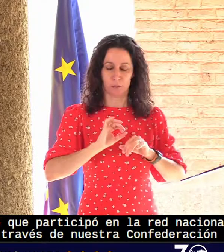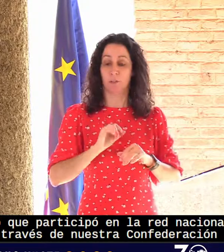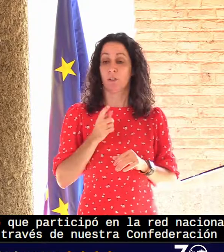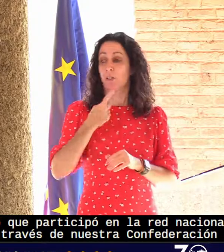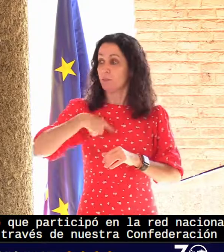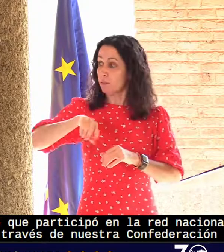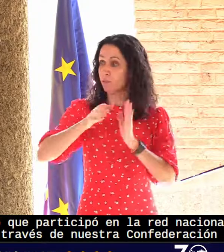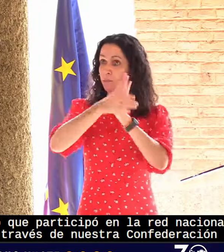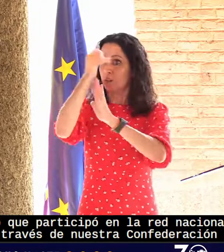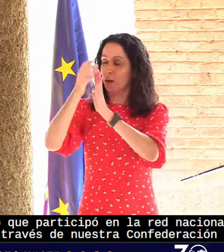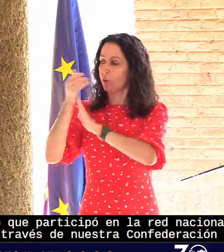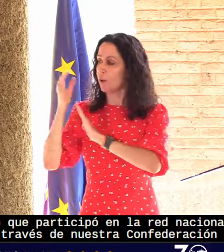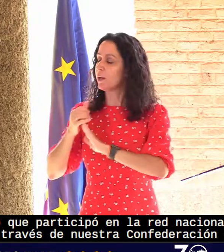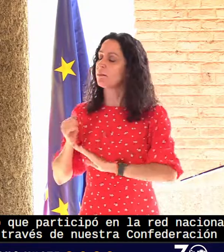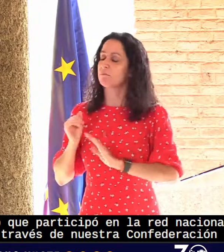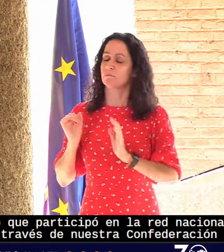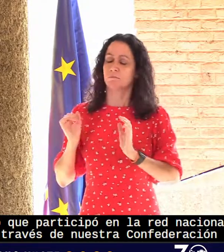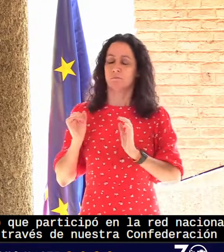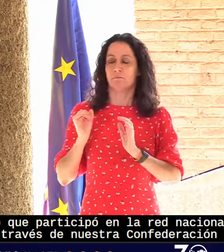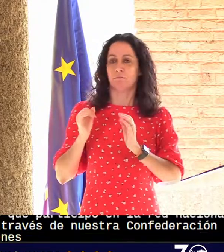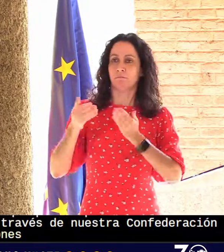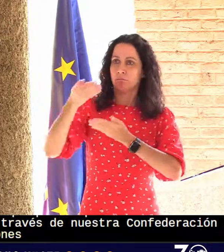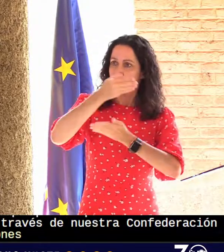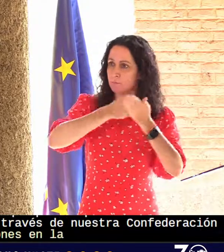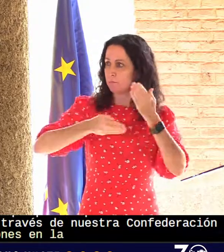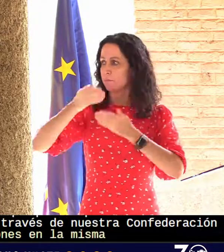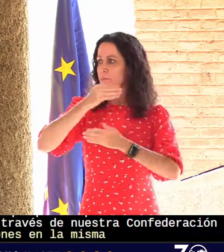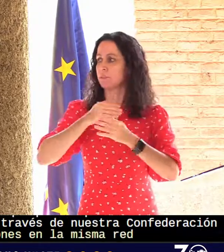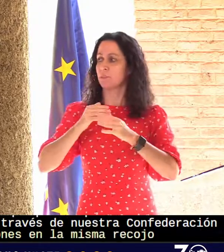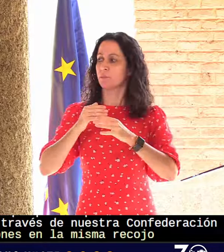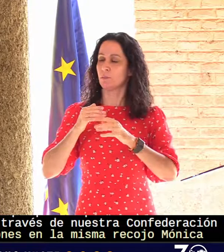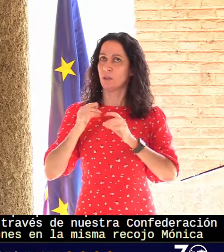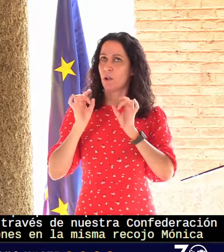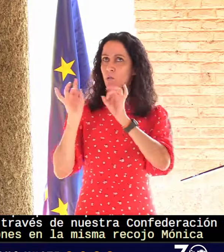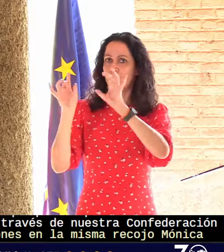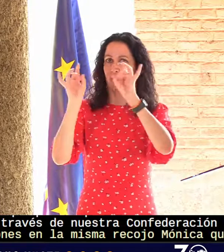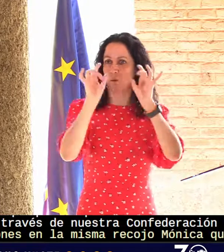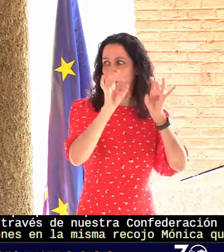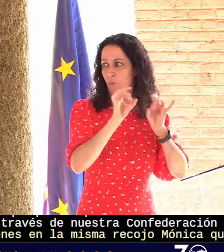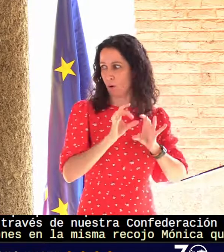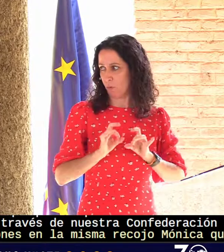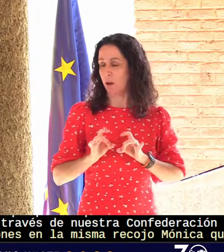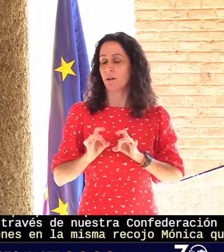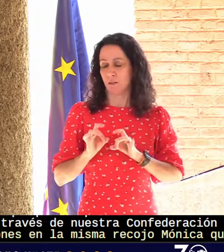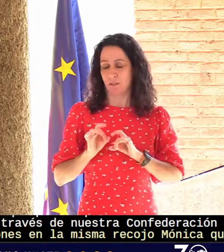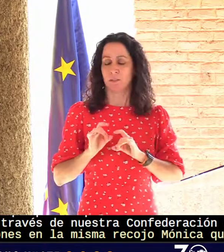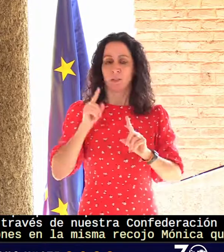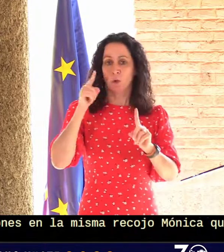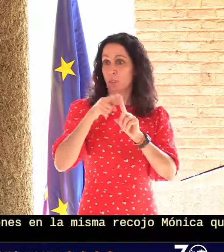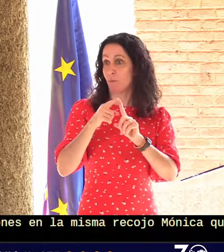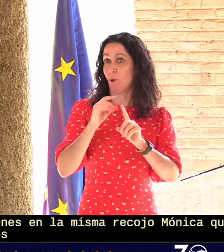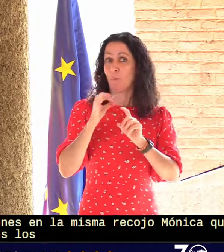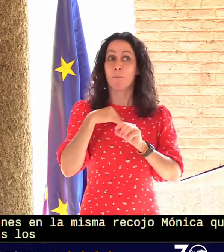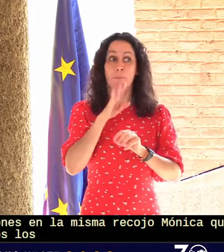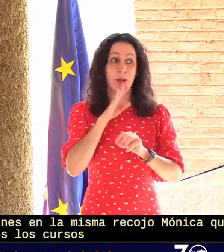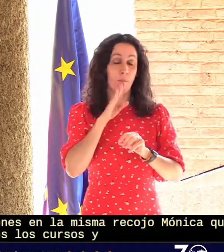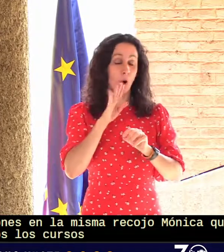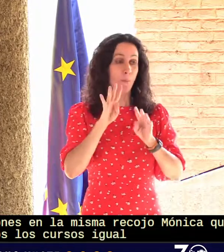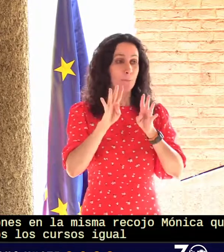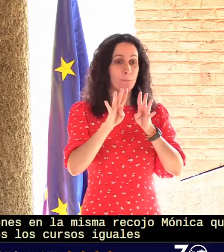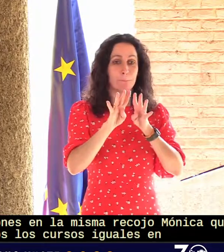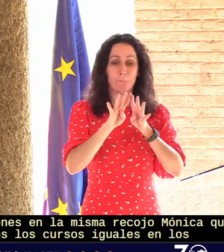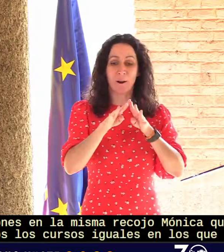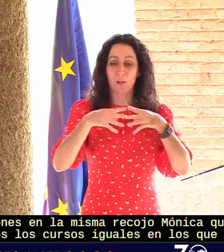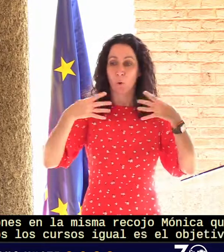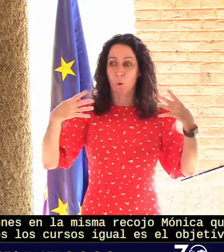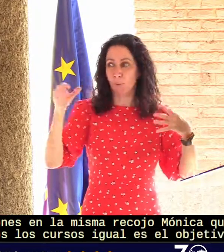que eh que que están todas las federaciones en la misma red que os comunicaba que que os comentaba eh utilizamos los cursos iguales el